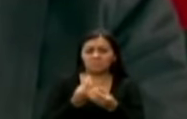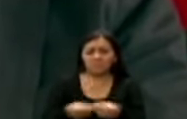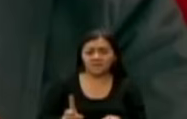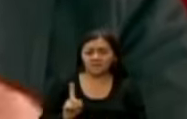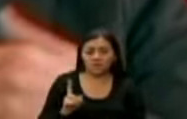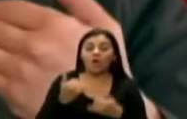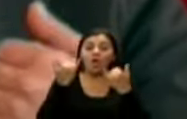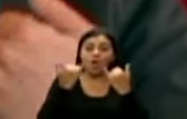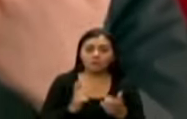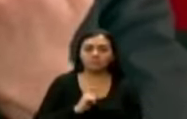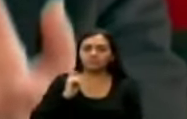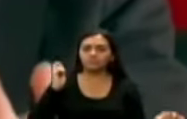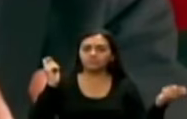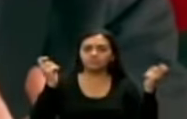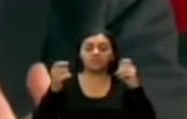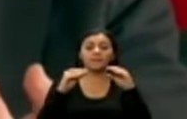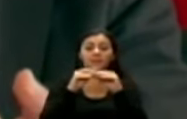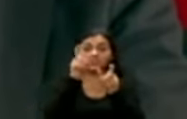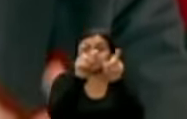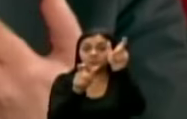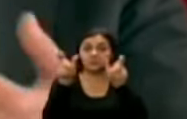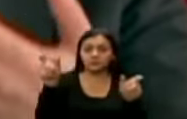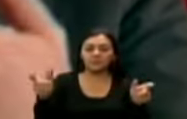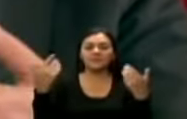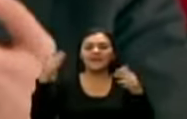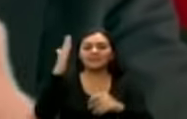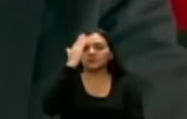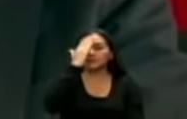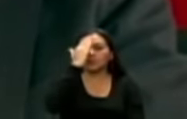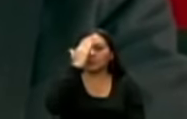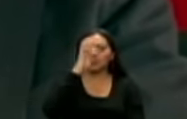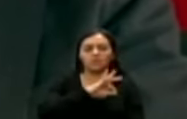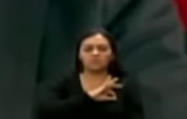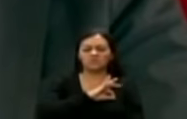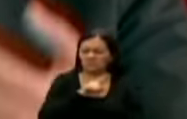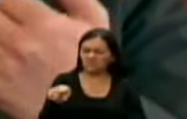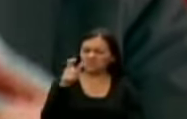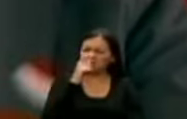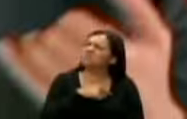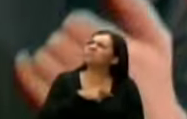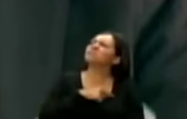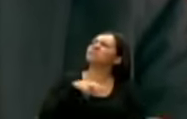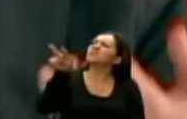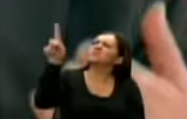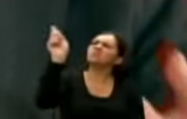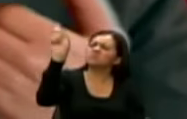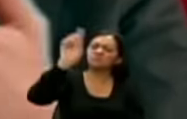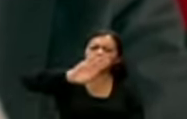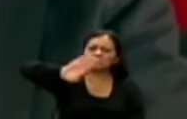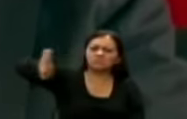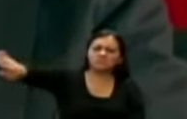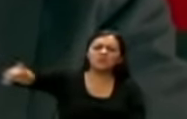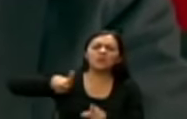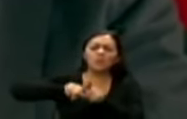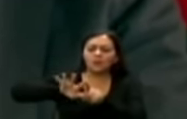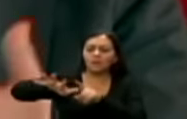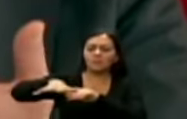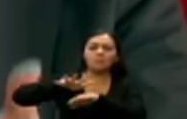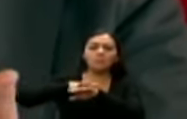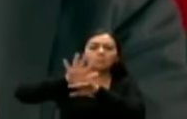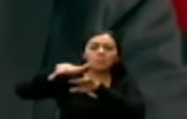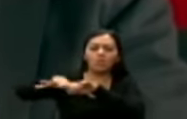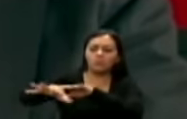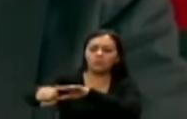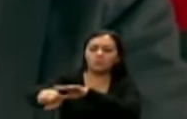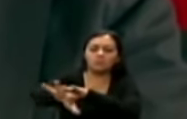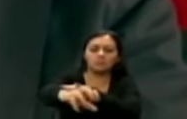cambio y además la población me parece que es cada vez más consciente de que efectivamente estos pulpos mediáticos representan